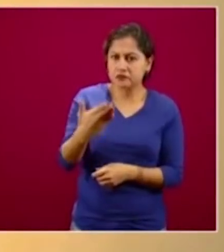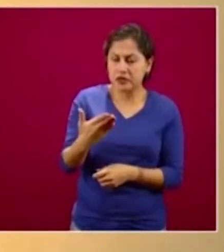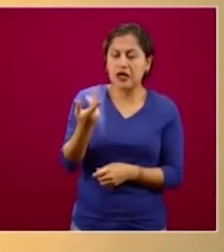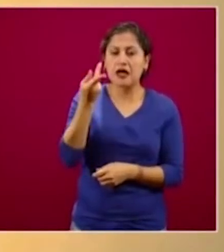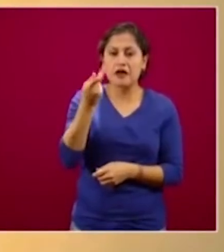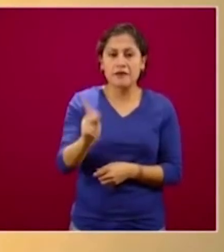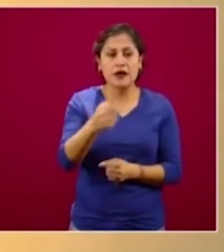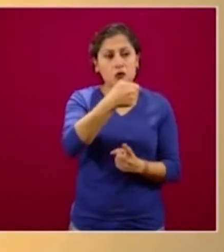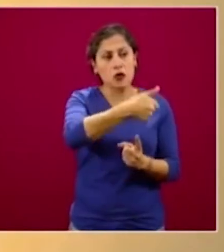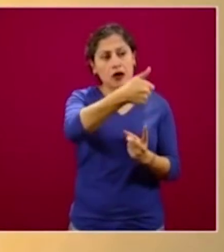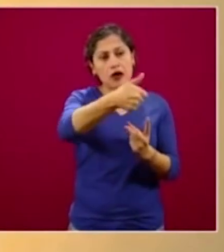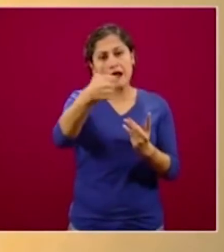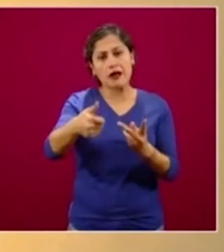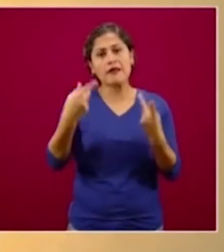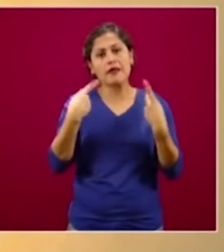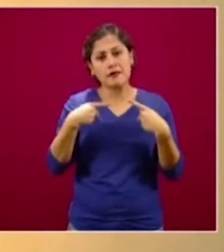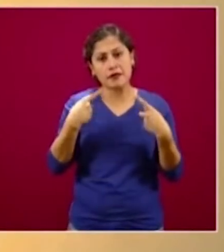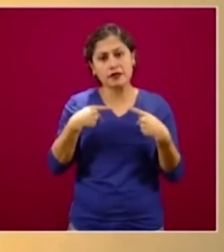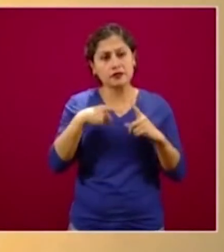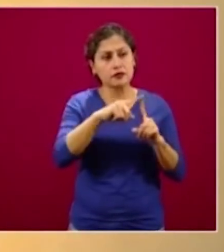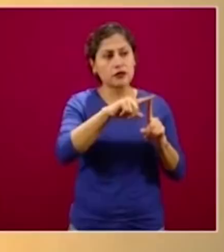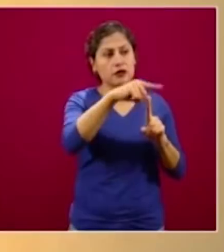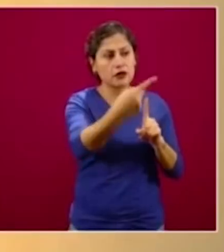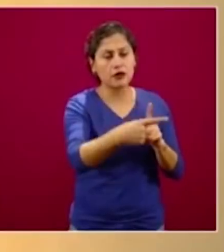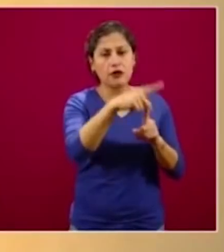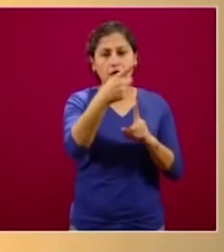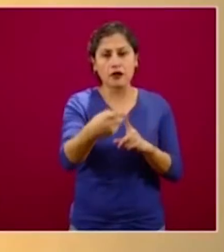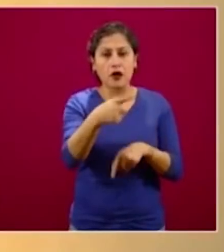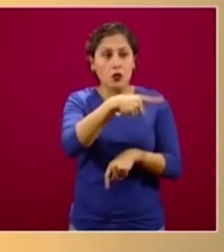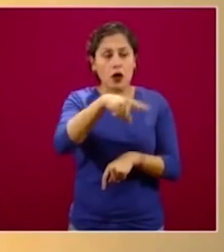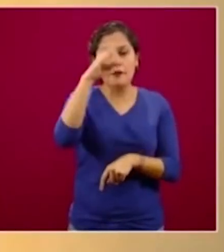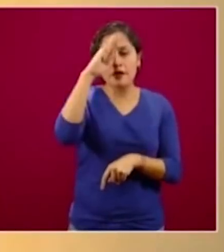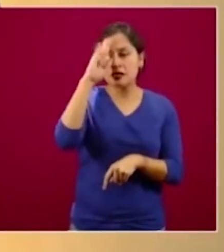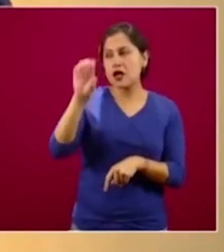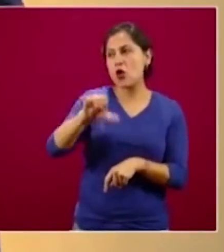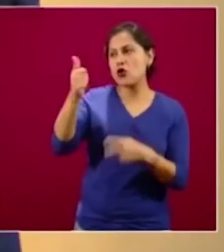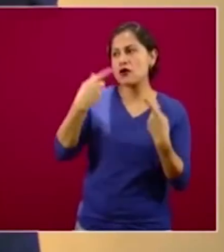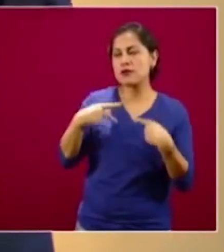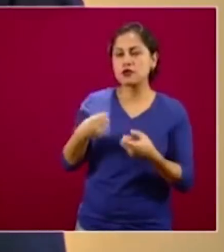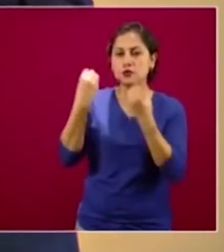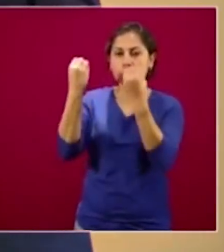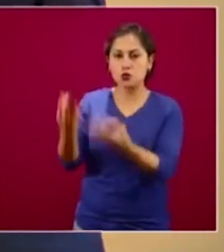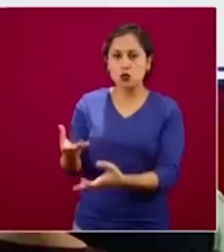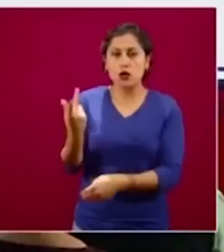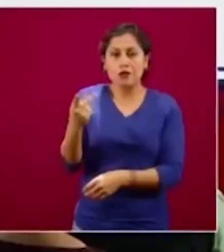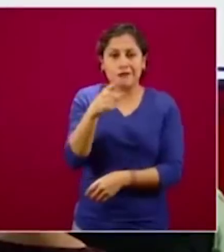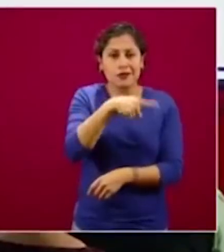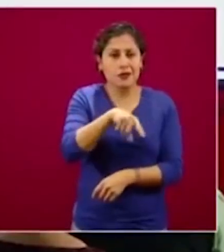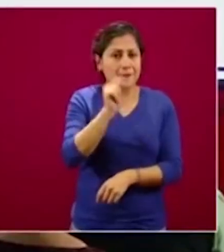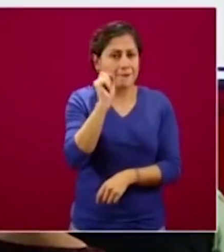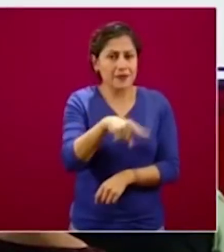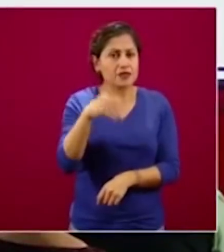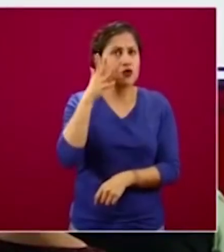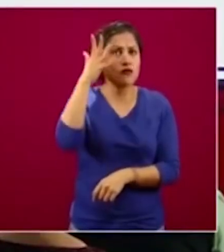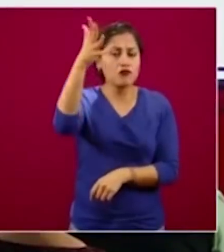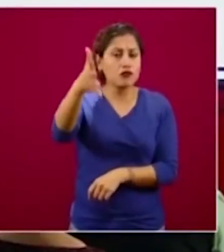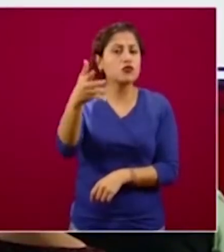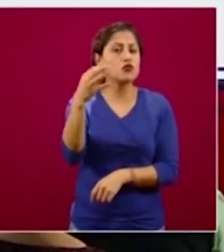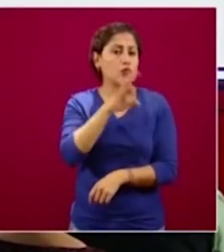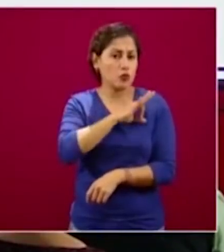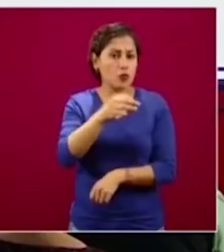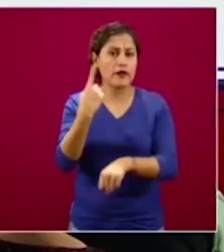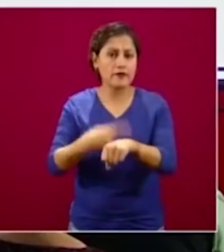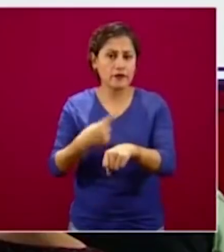sangre, estamos generando una acción para uno mismo, porque en este momento muchos de nosotros podemos ser donantes de